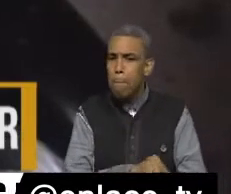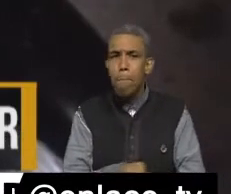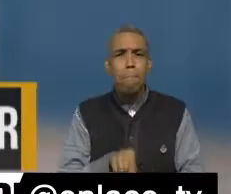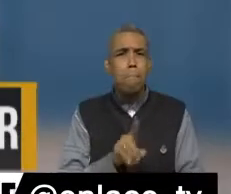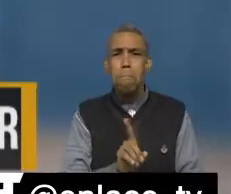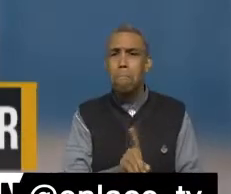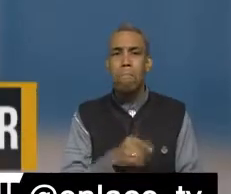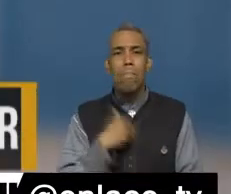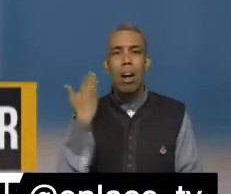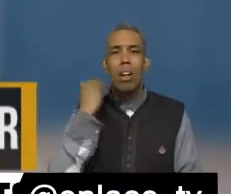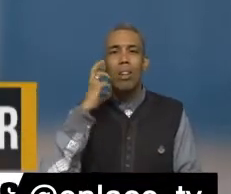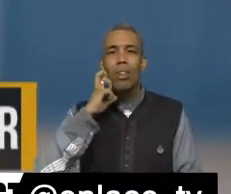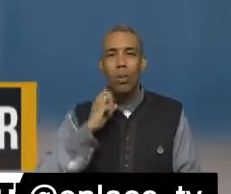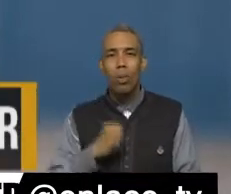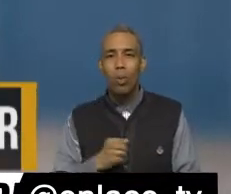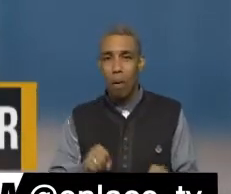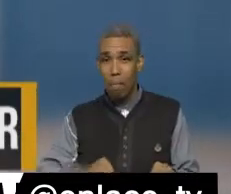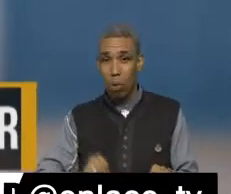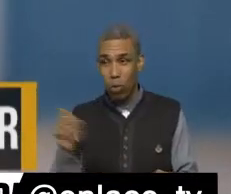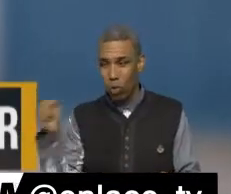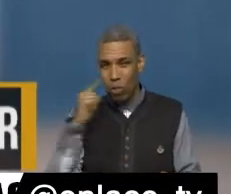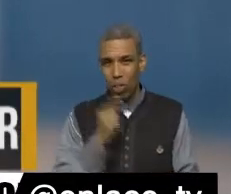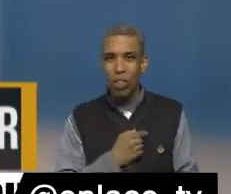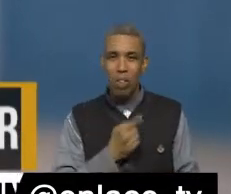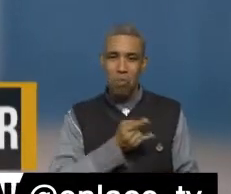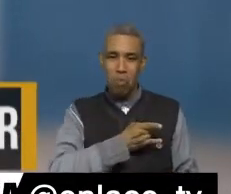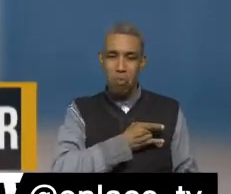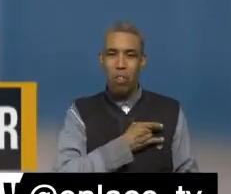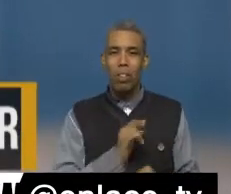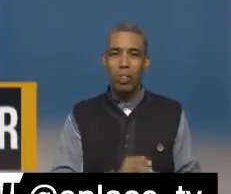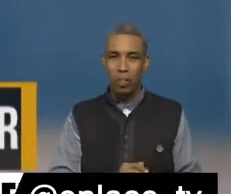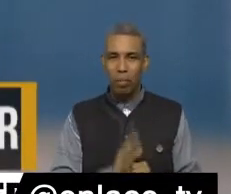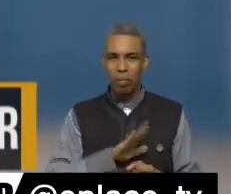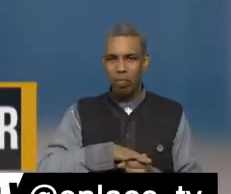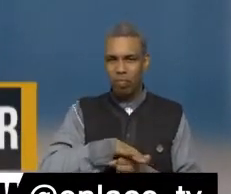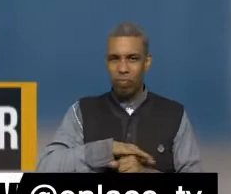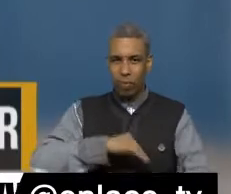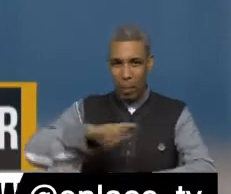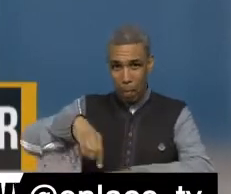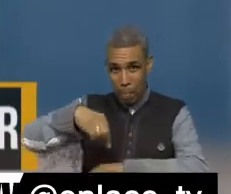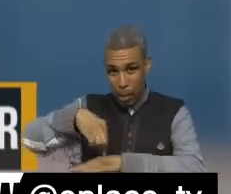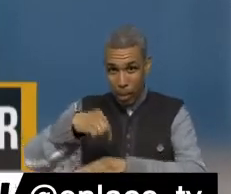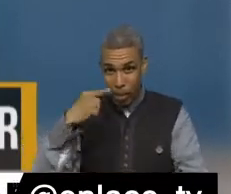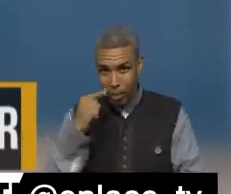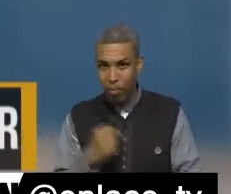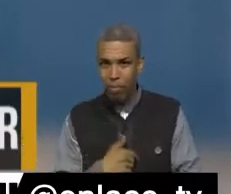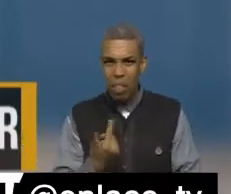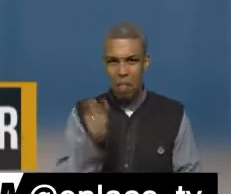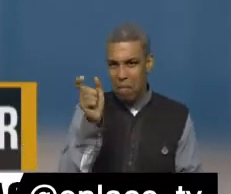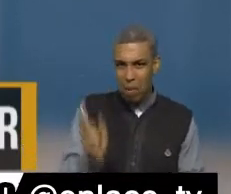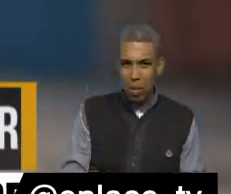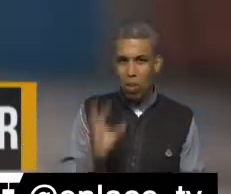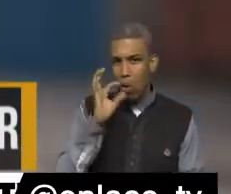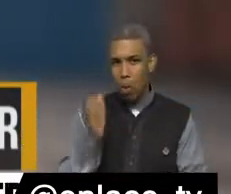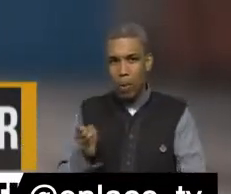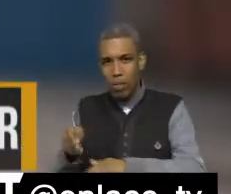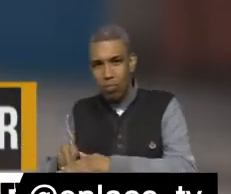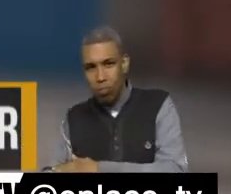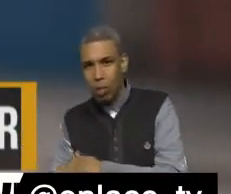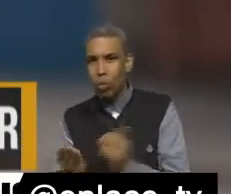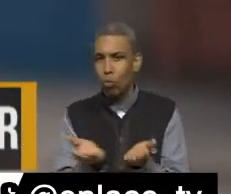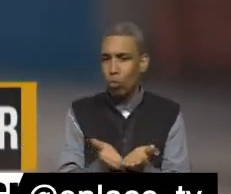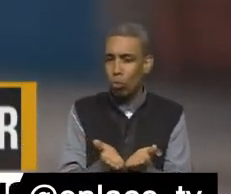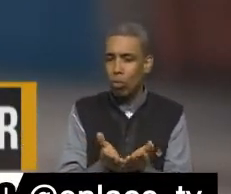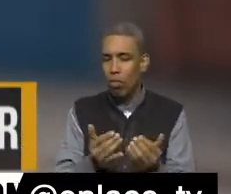negra que había sido estacionada a las afueras de una institución educativa del barrio El Parnaso mientras su dueño recibía clases universitarias. Y